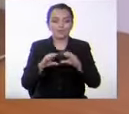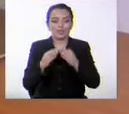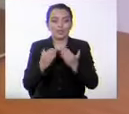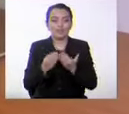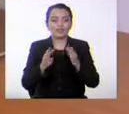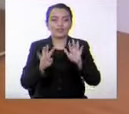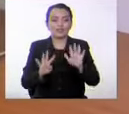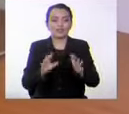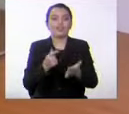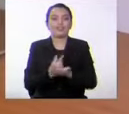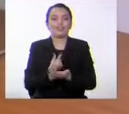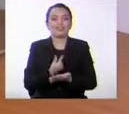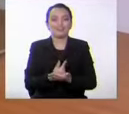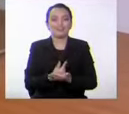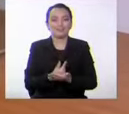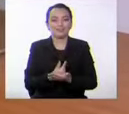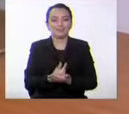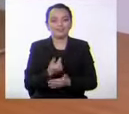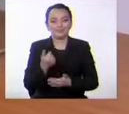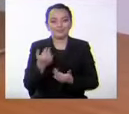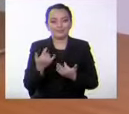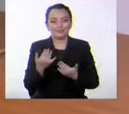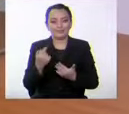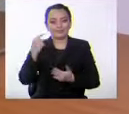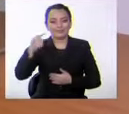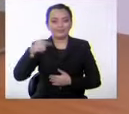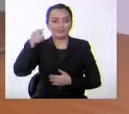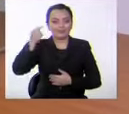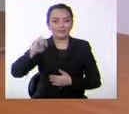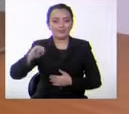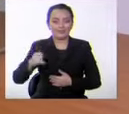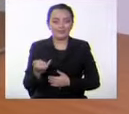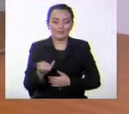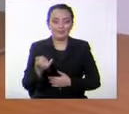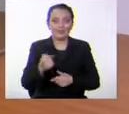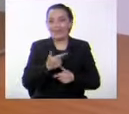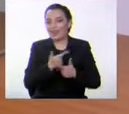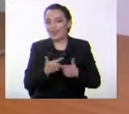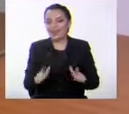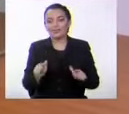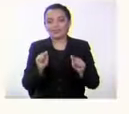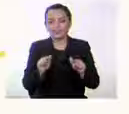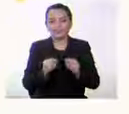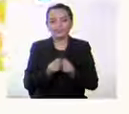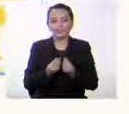Bueno, espero el próximo jueves, siempre listos en la clase de estudios sociales. Hasta la próxima.